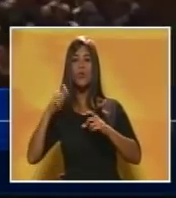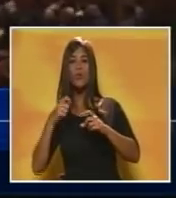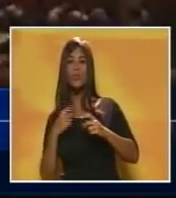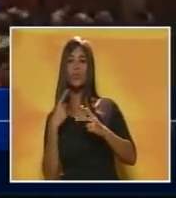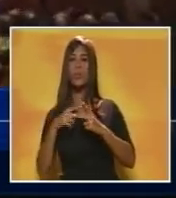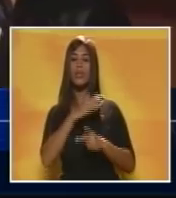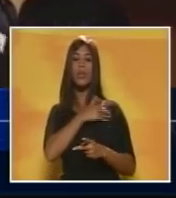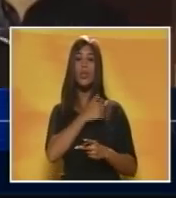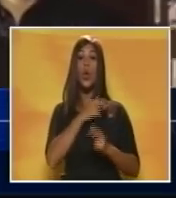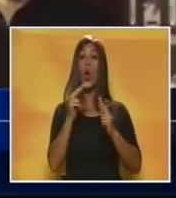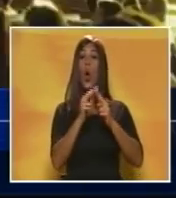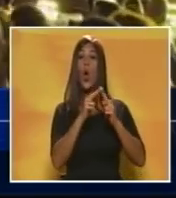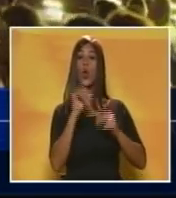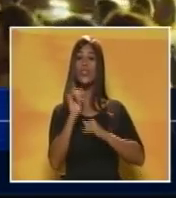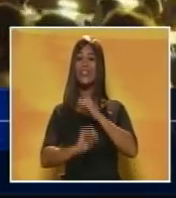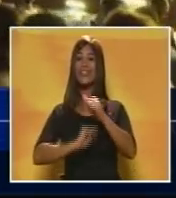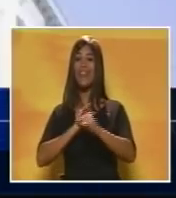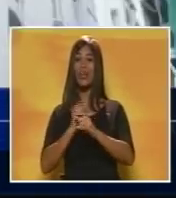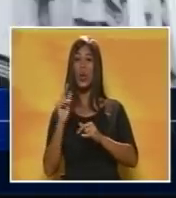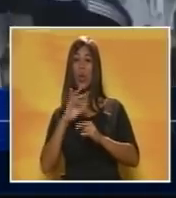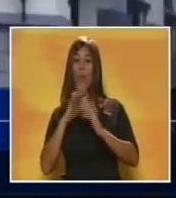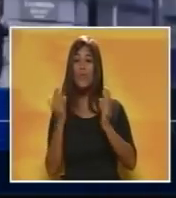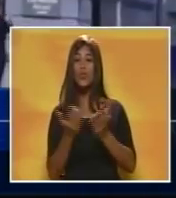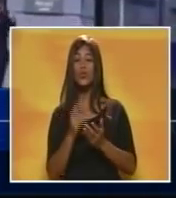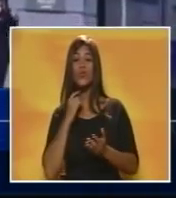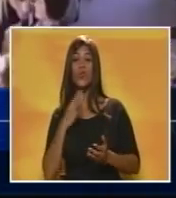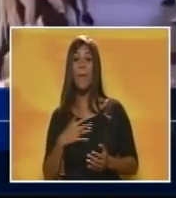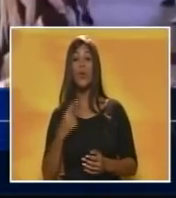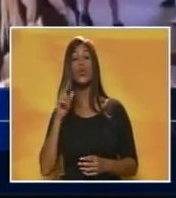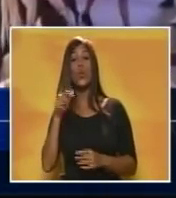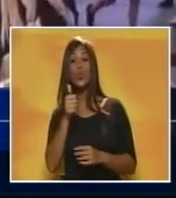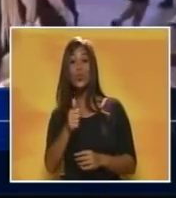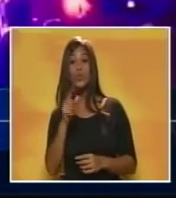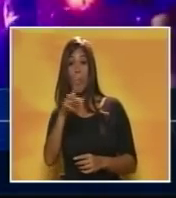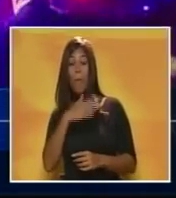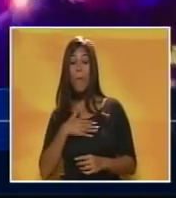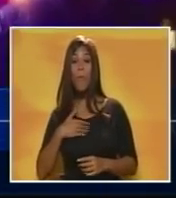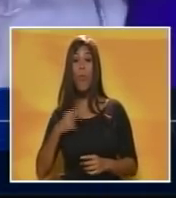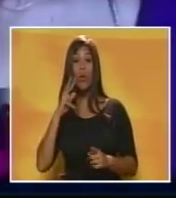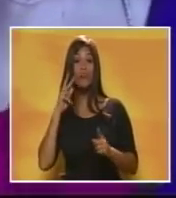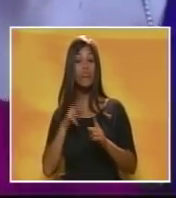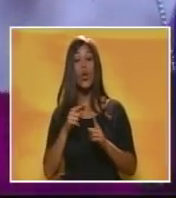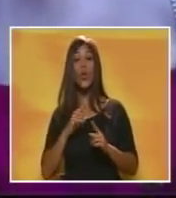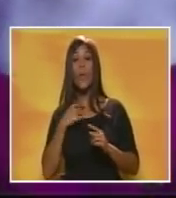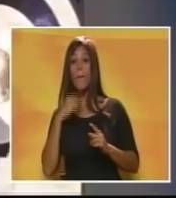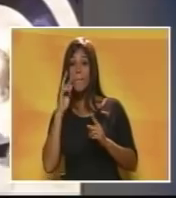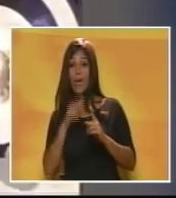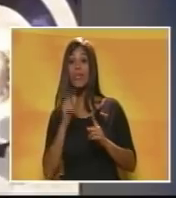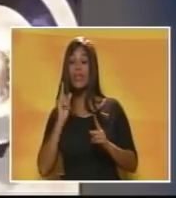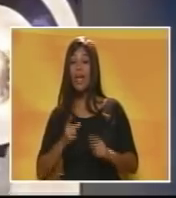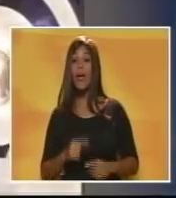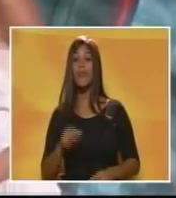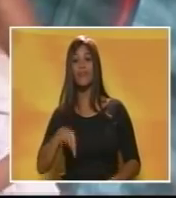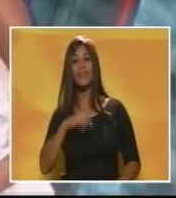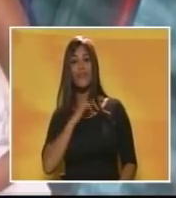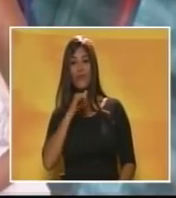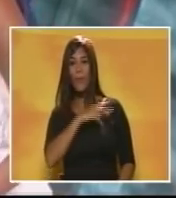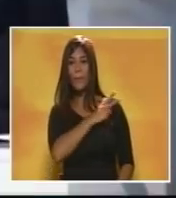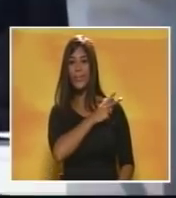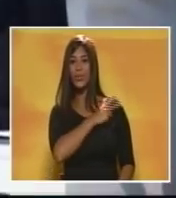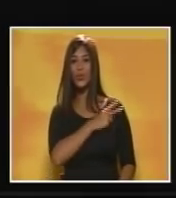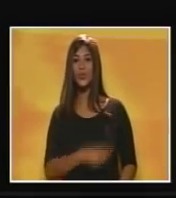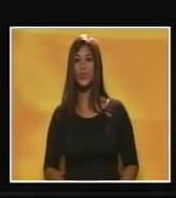directores reconocidos internacionalmente. Y así usted no sabe que no se lo puede perder. ¿Por dónde? Por aquí, por